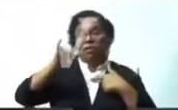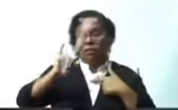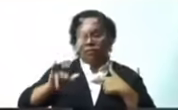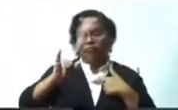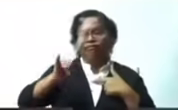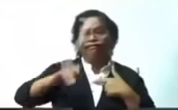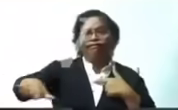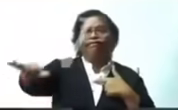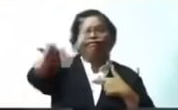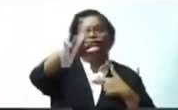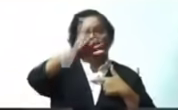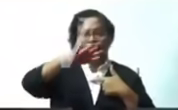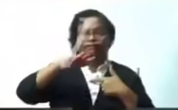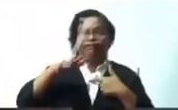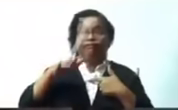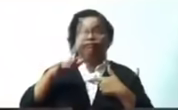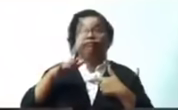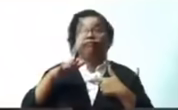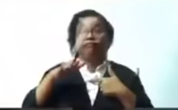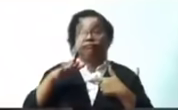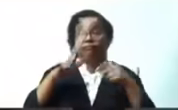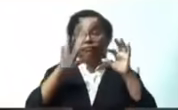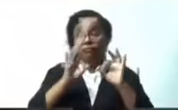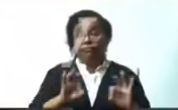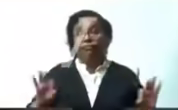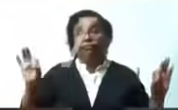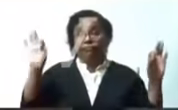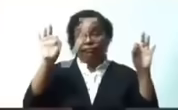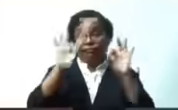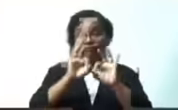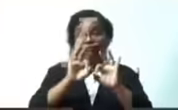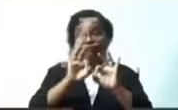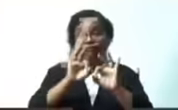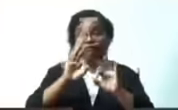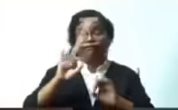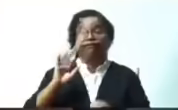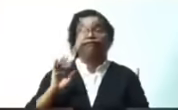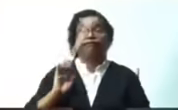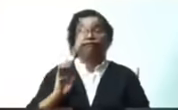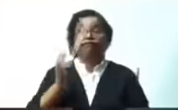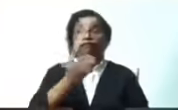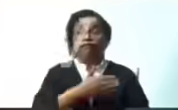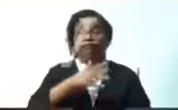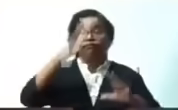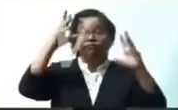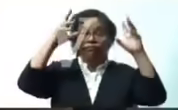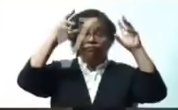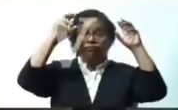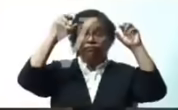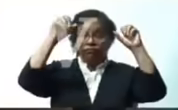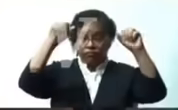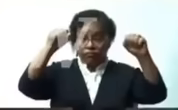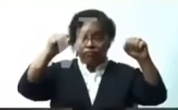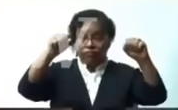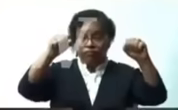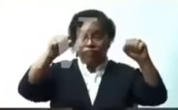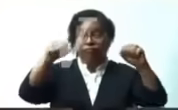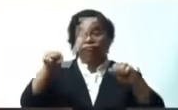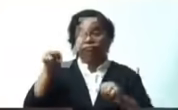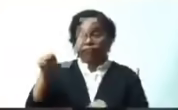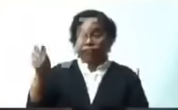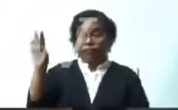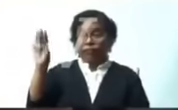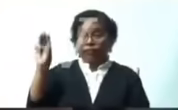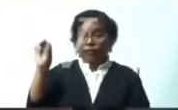Y es importante que nuestros presidentes, a través del Ministerio de Obras